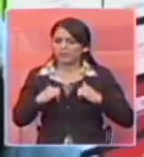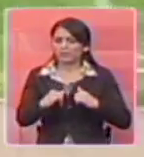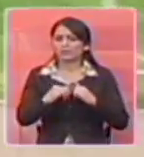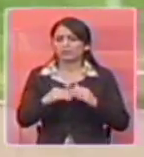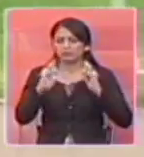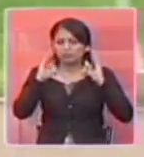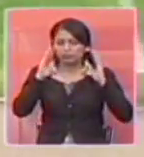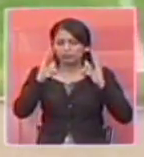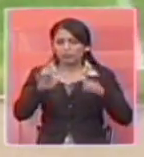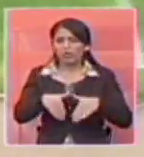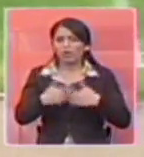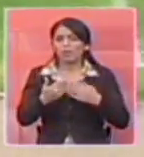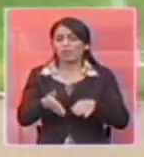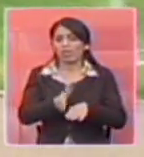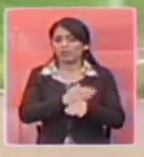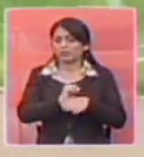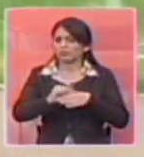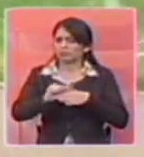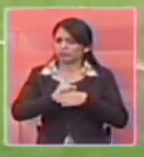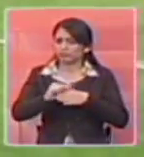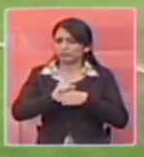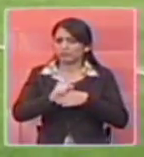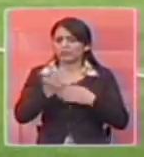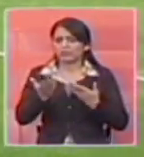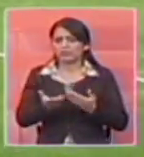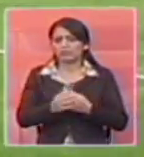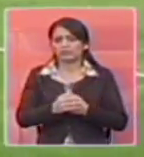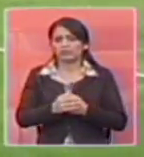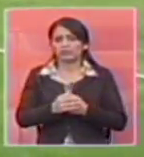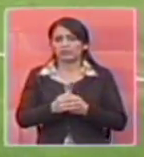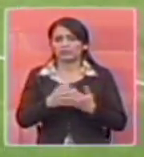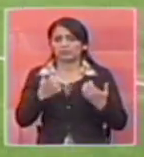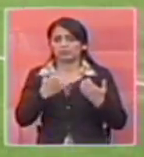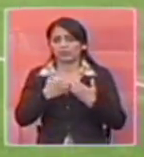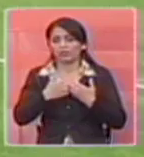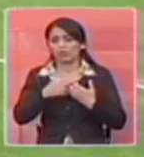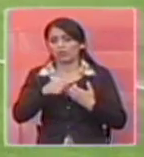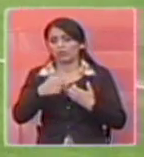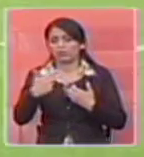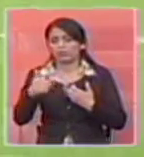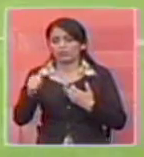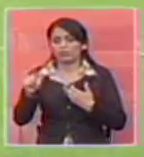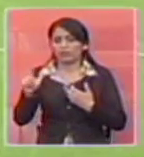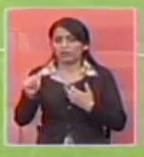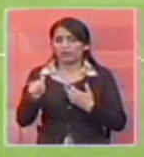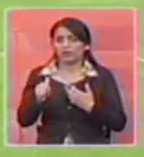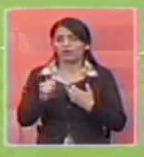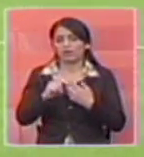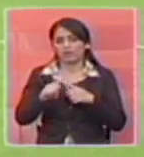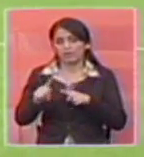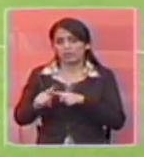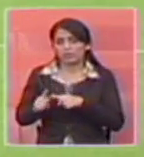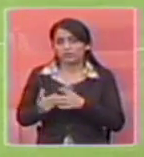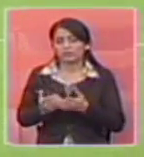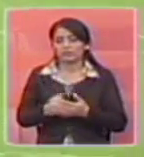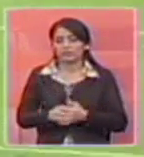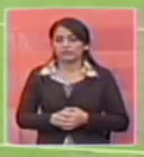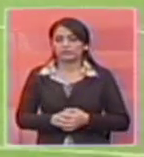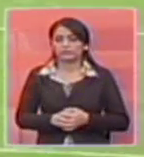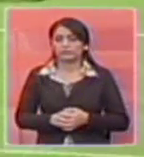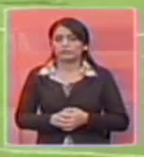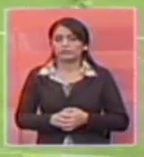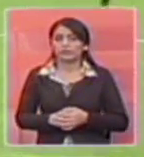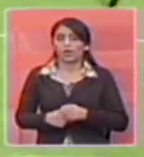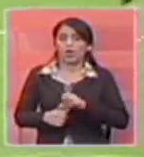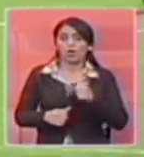partido. Respetar mucho porque han marcado mucha diferencia con Fati y Chara, pero tenemos excelentes jugadores que atrás de ellos quieren demostrarse y